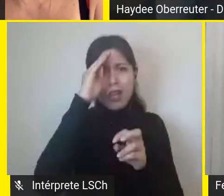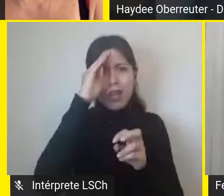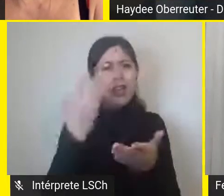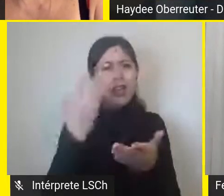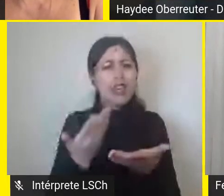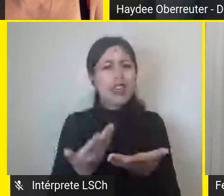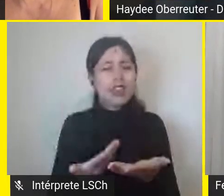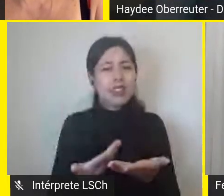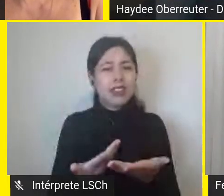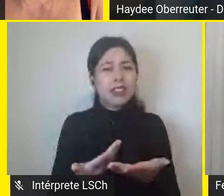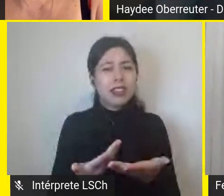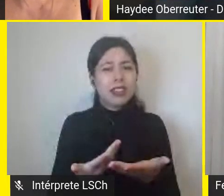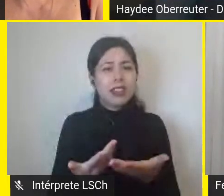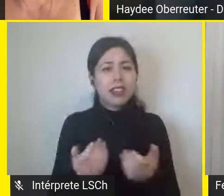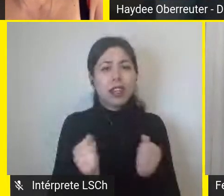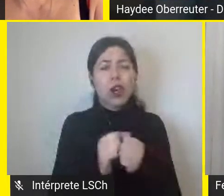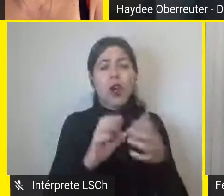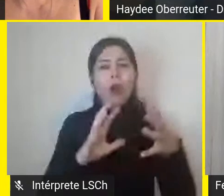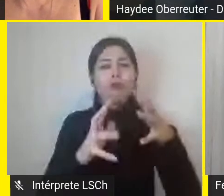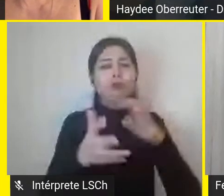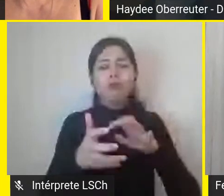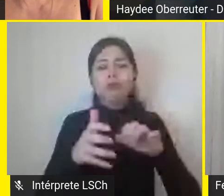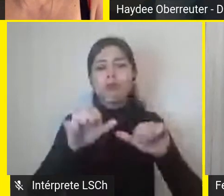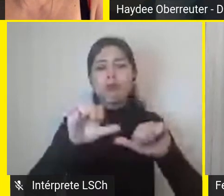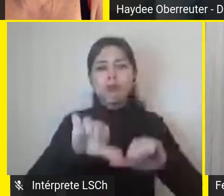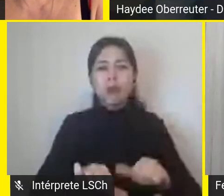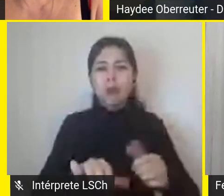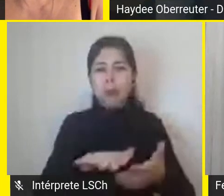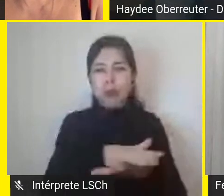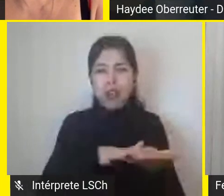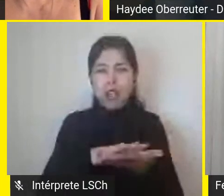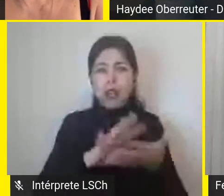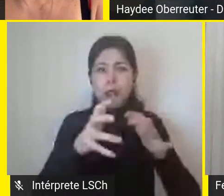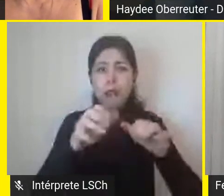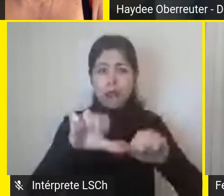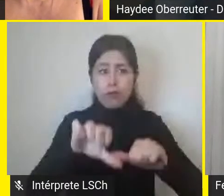por ejemplo, la crisis social que estamos,